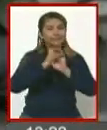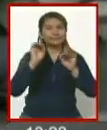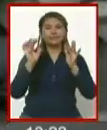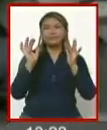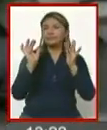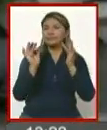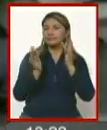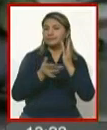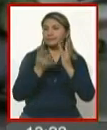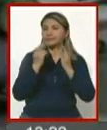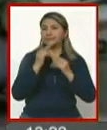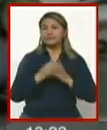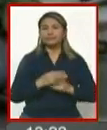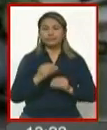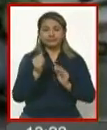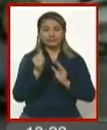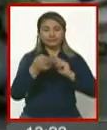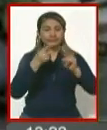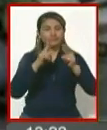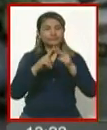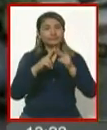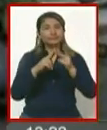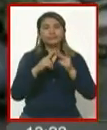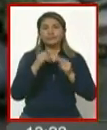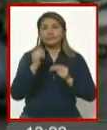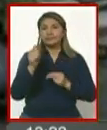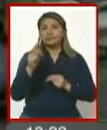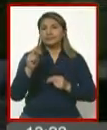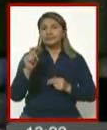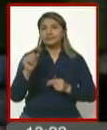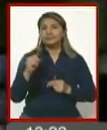Porque hay un artículo que dice que